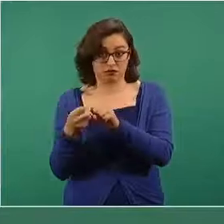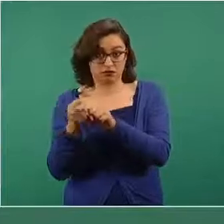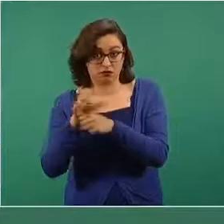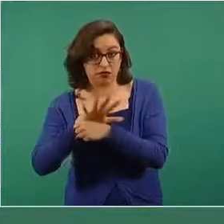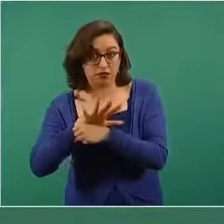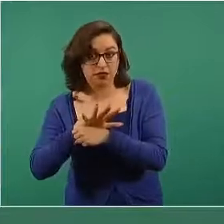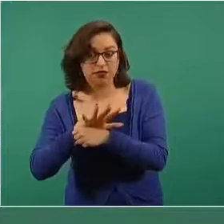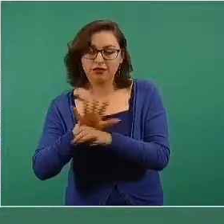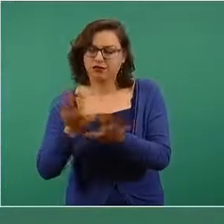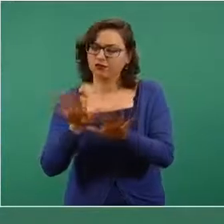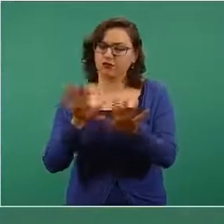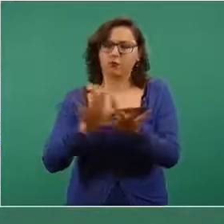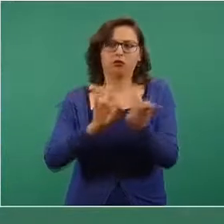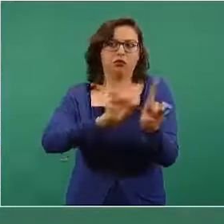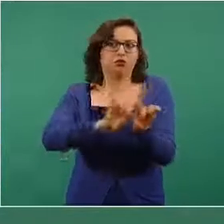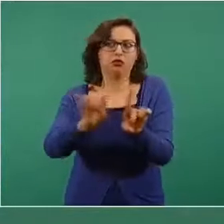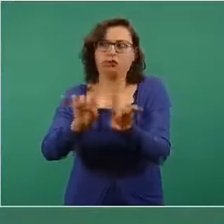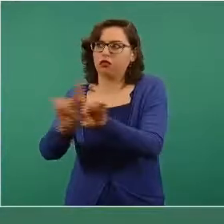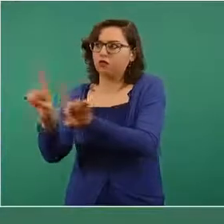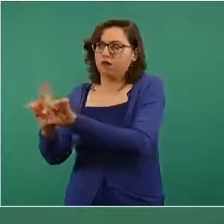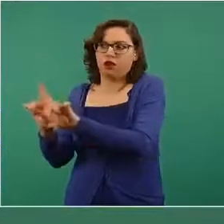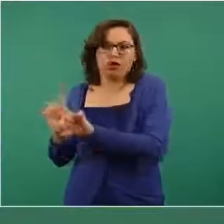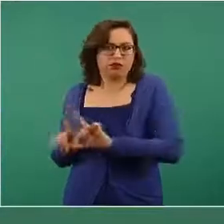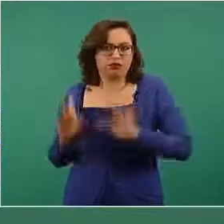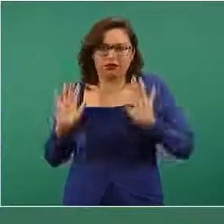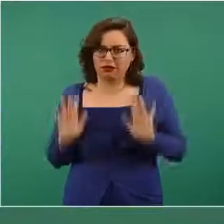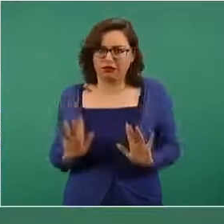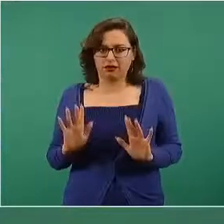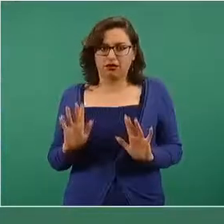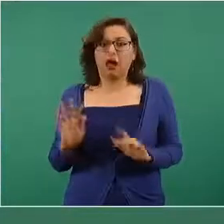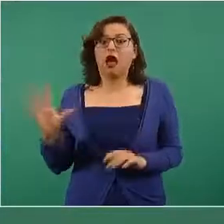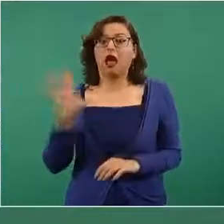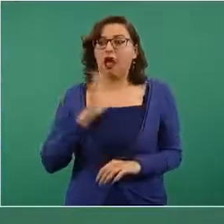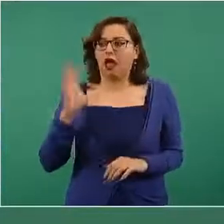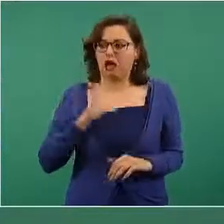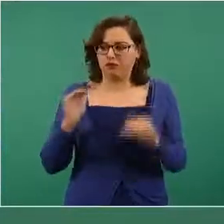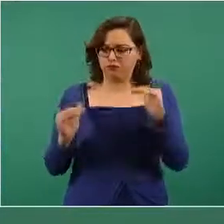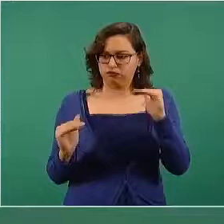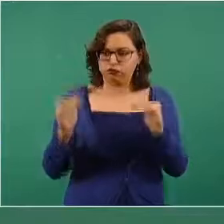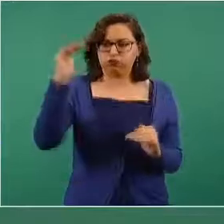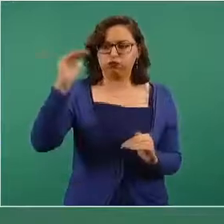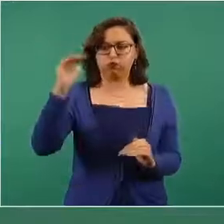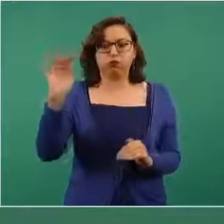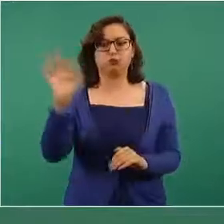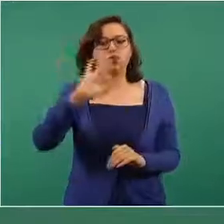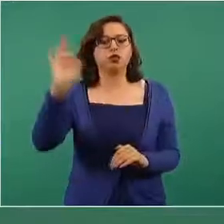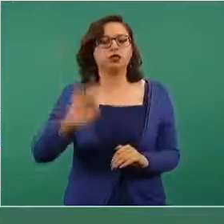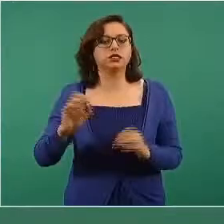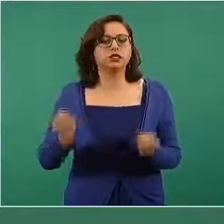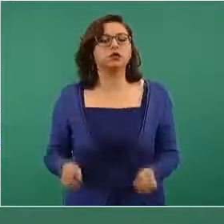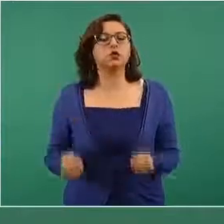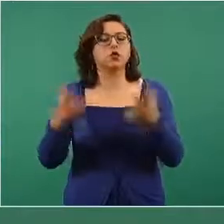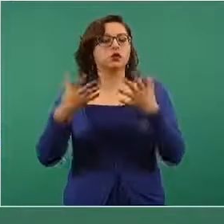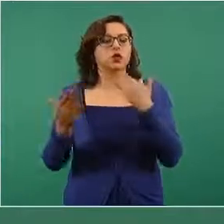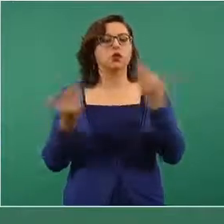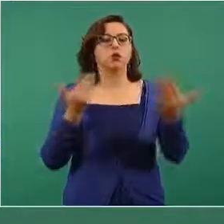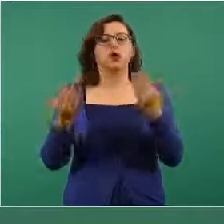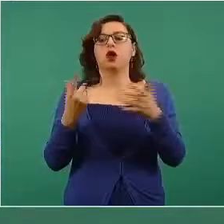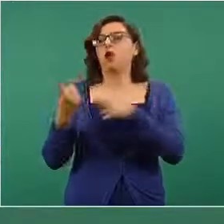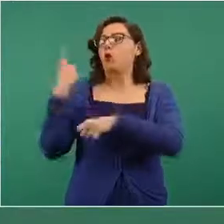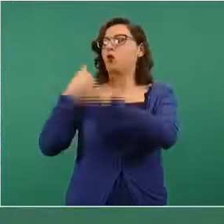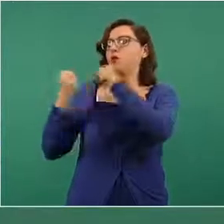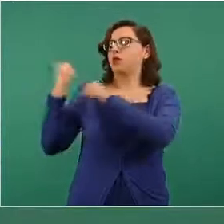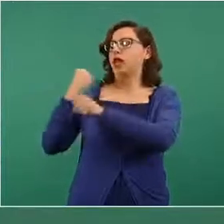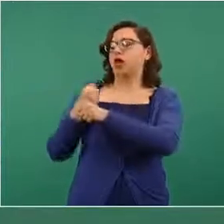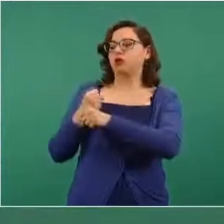lo podemos reflejar ya sea de manera absoluta o como porcentaje de exceso. ¿Qué porcentaje más tuvimos este año con respecto a lo que